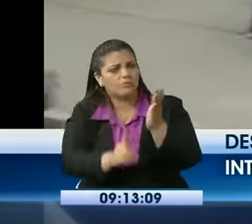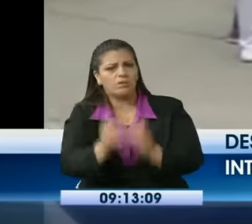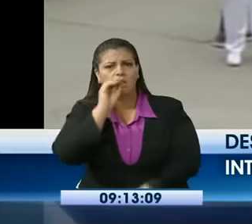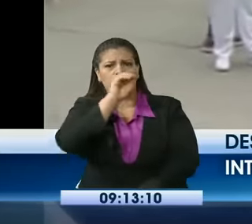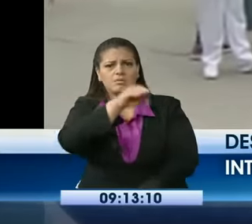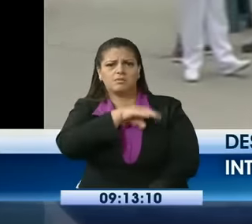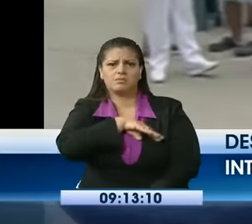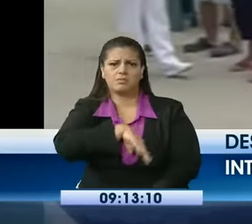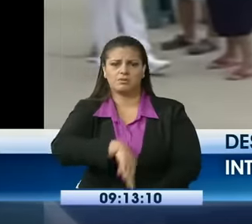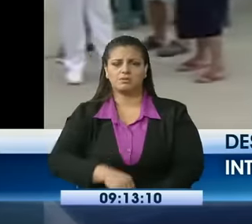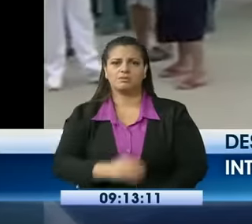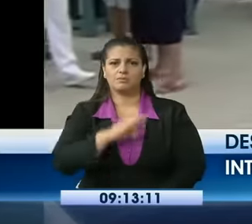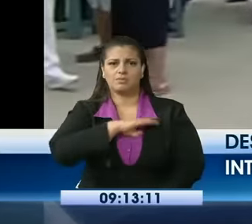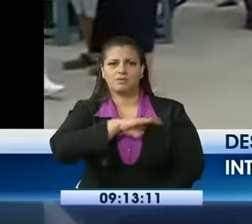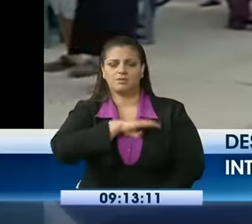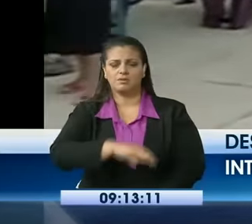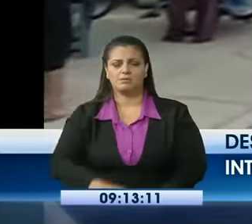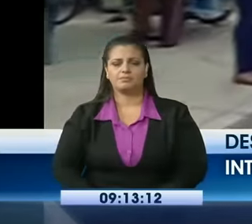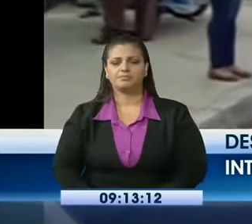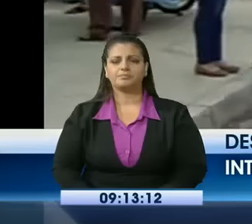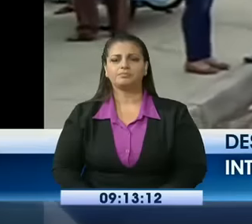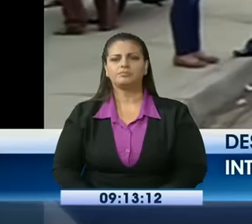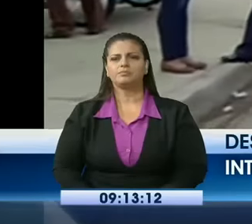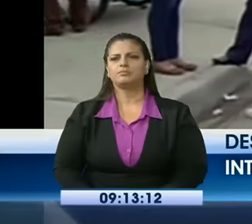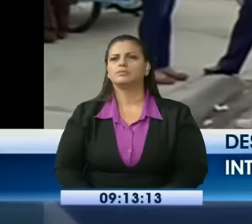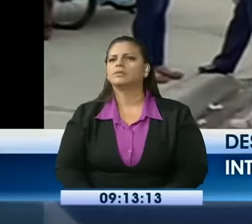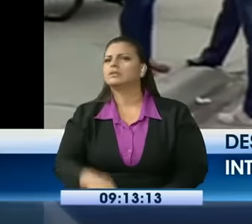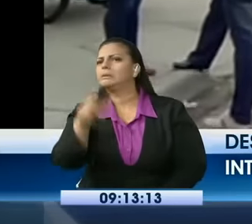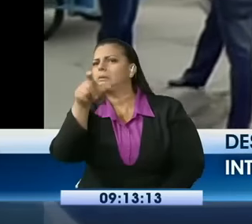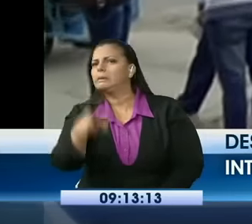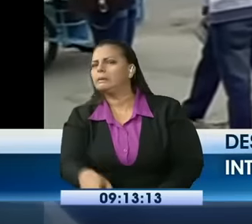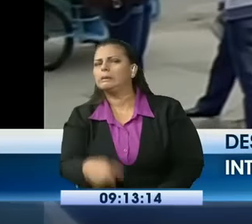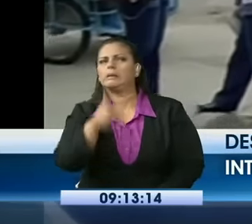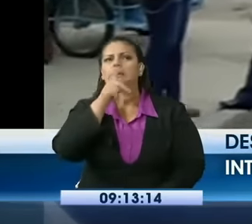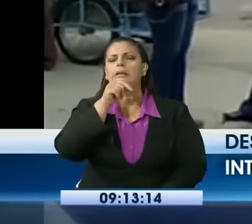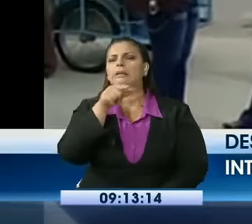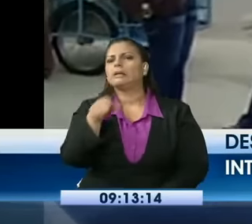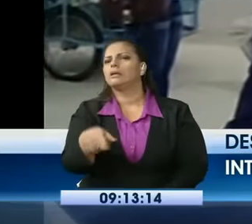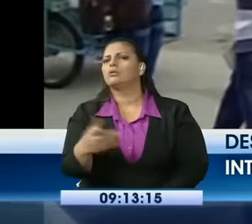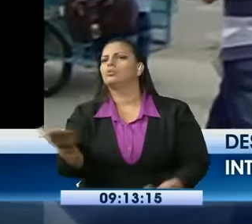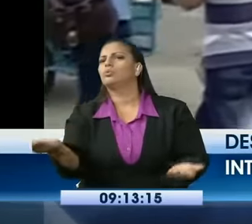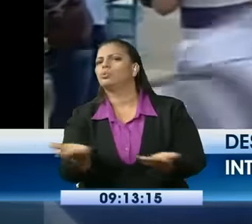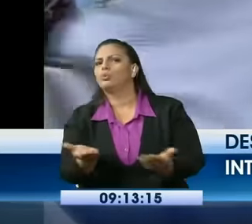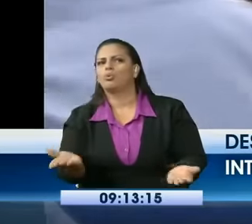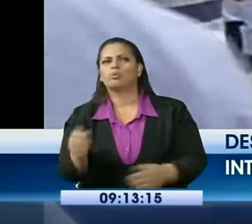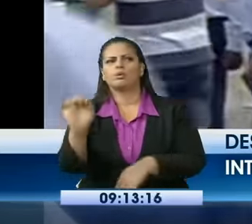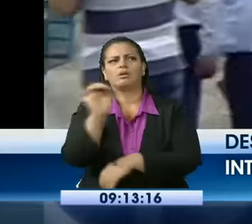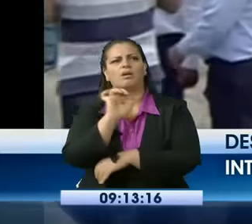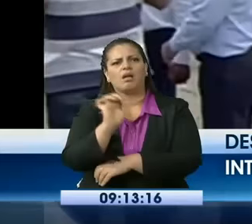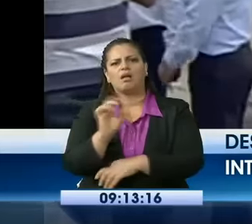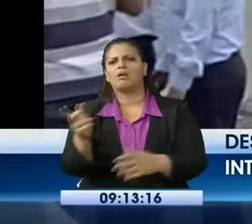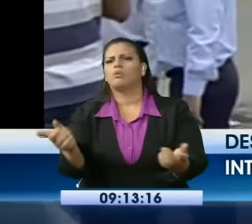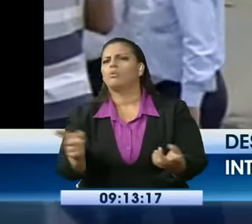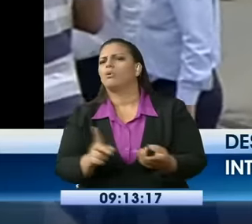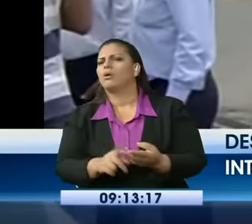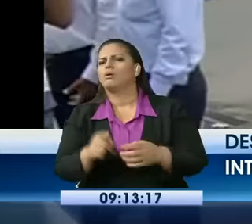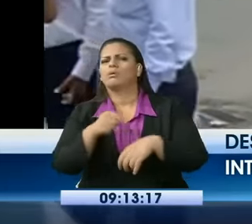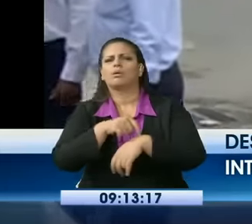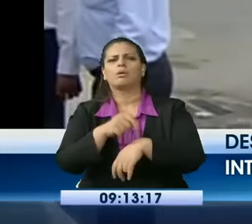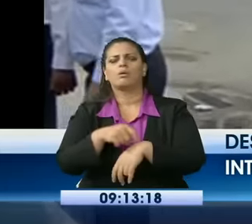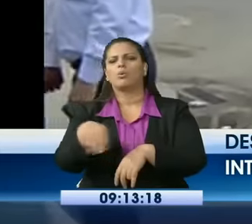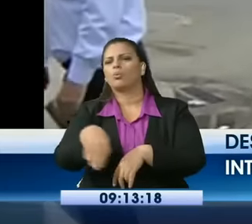es lo importante. Como yo lo digo siempre, ¿quiénes son? ¿Dónde están? ¿Cómo se visten? ¿En qué carros andan? ¿A qué hora circulan? ¿Con